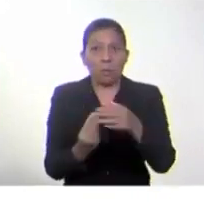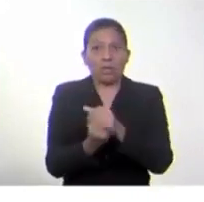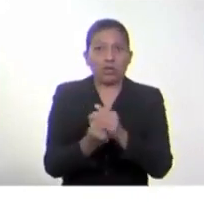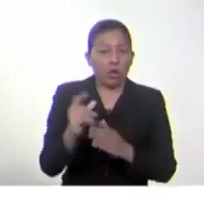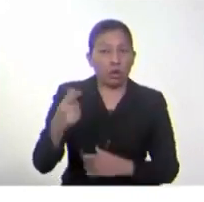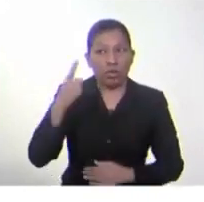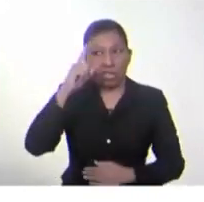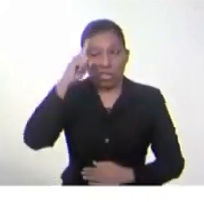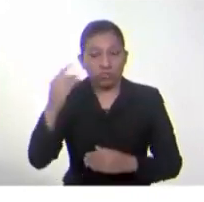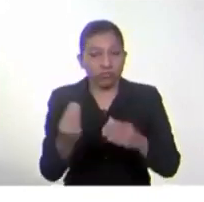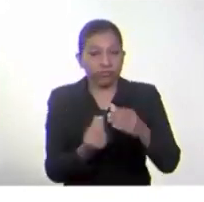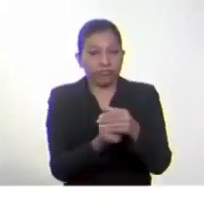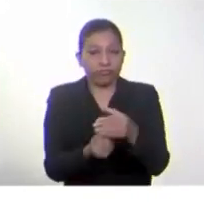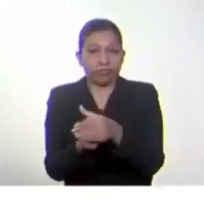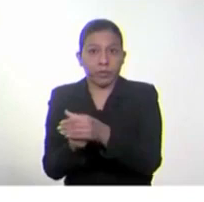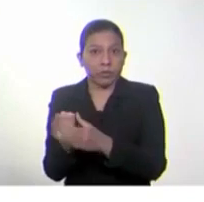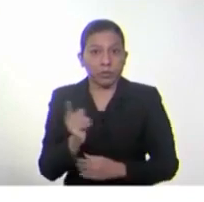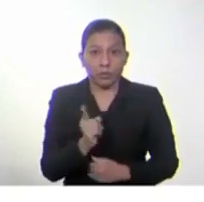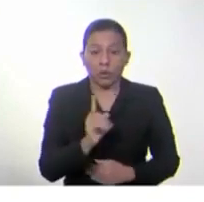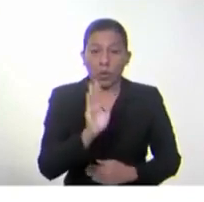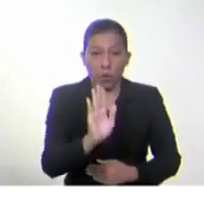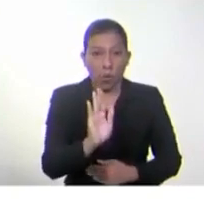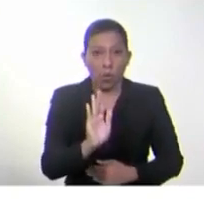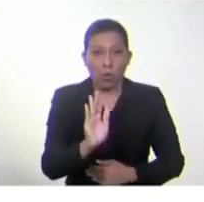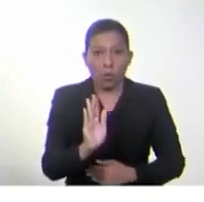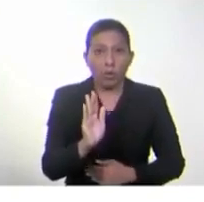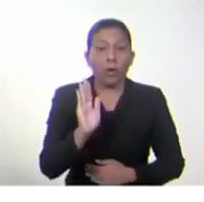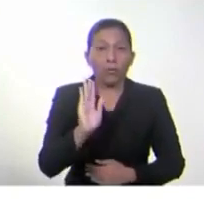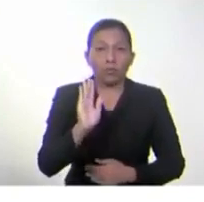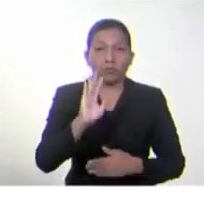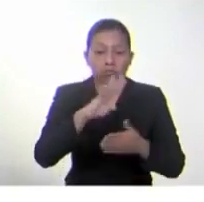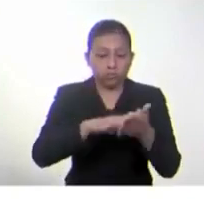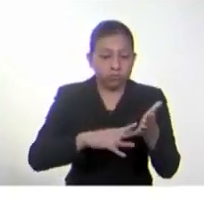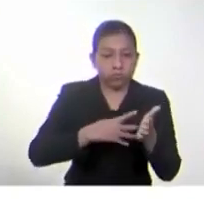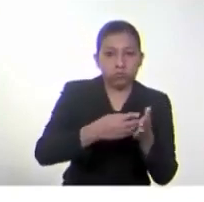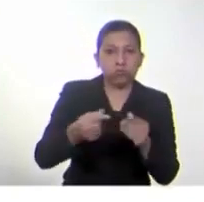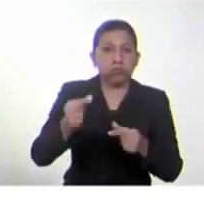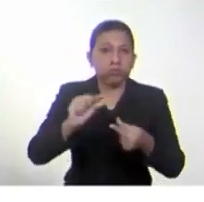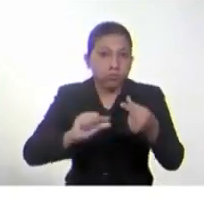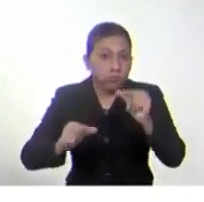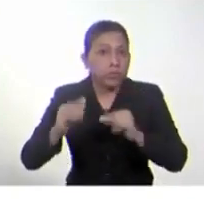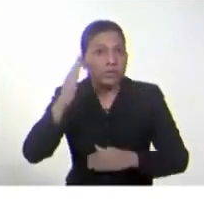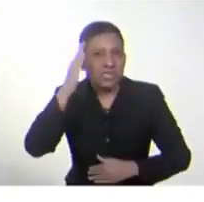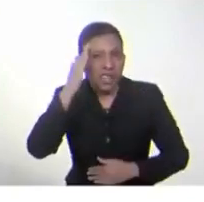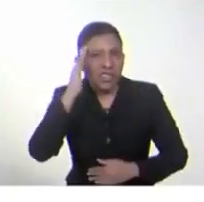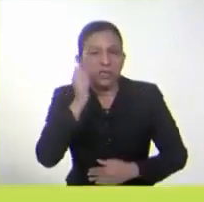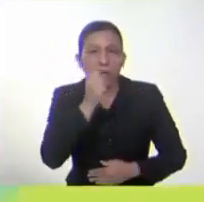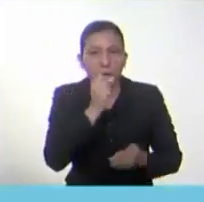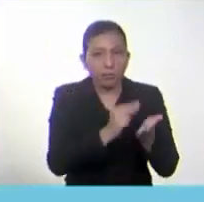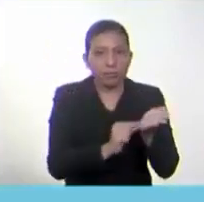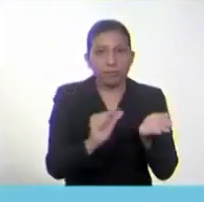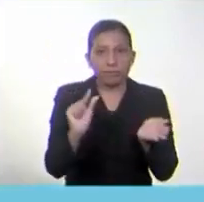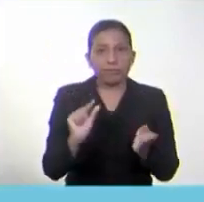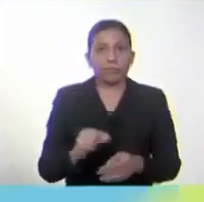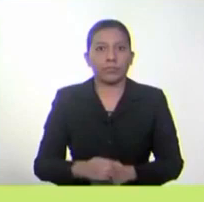o productos para balancear la ecuación, porque esto representa una ecuación química diferente.